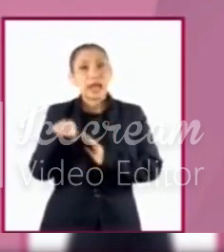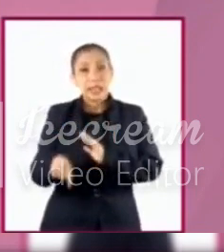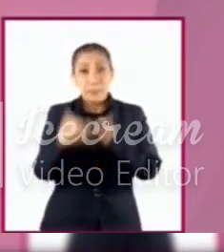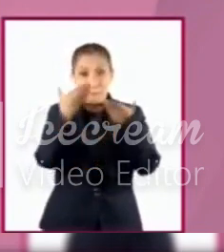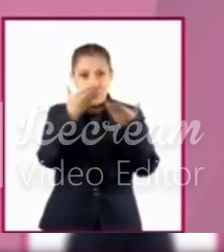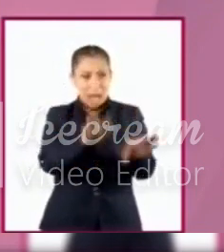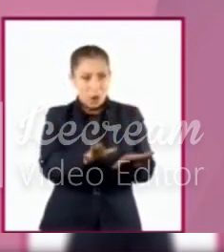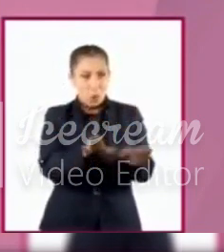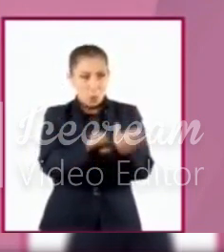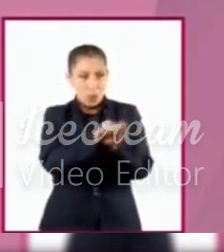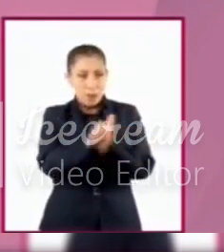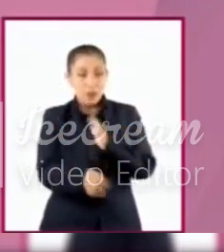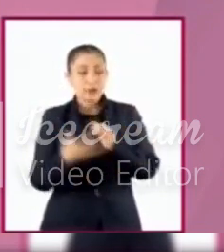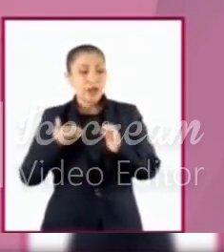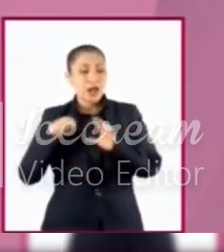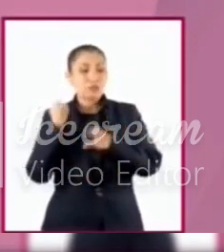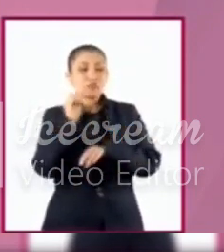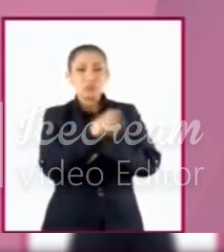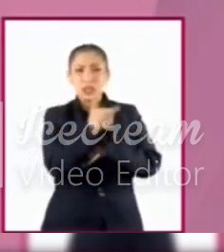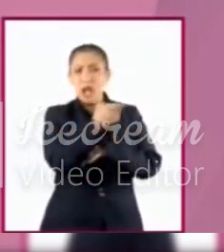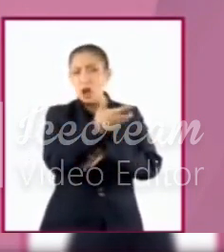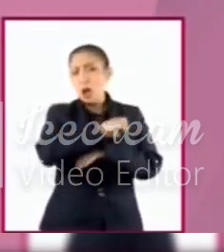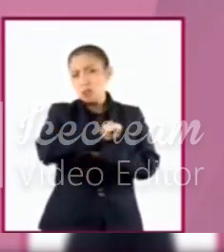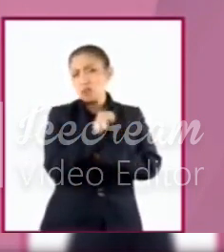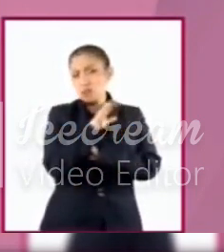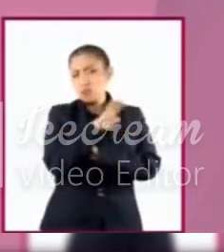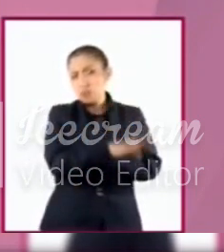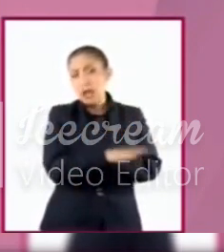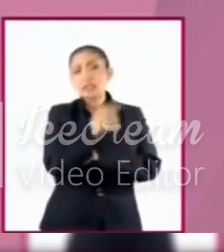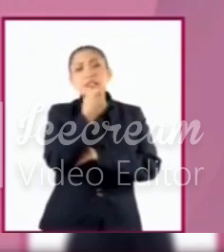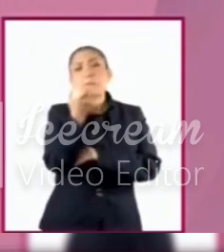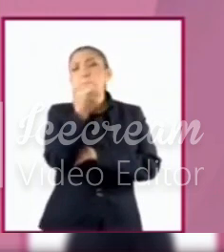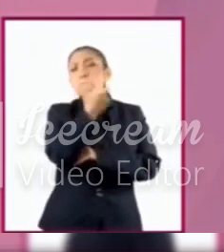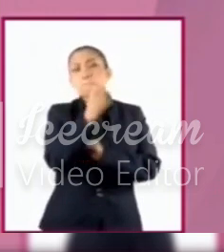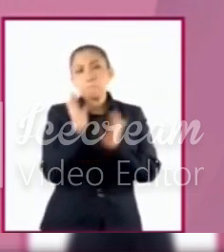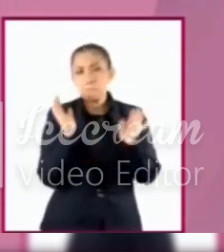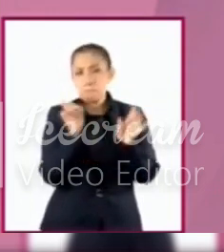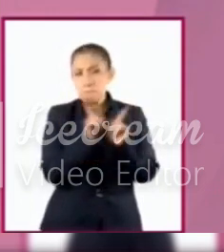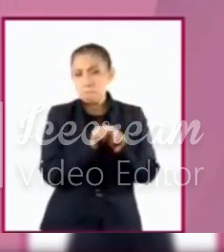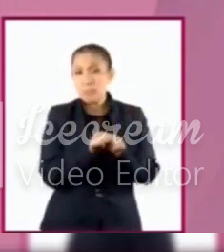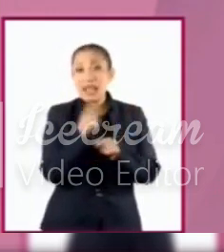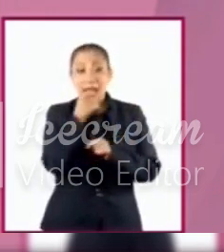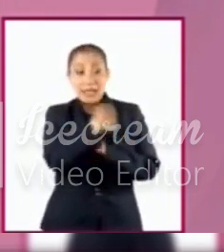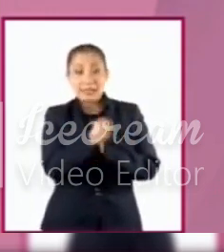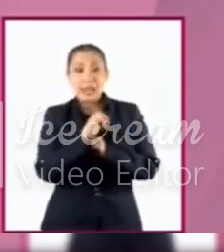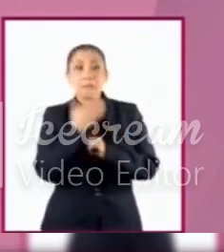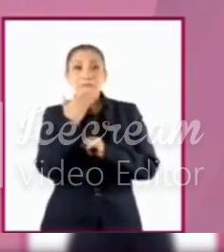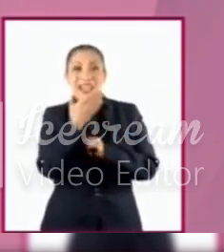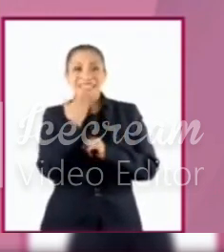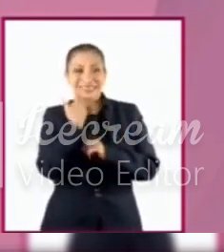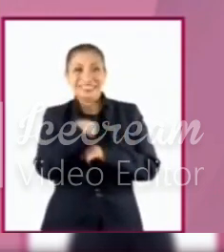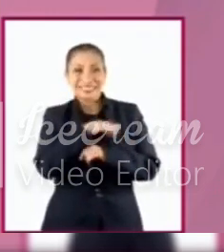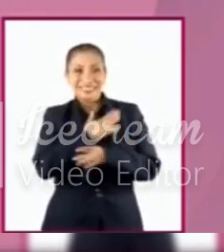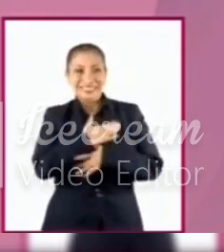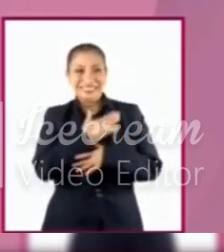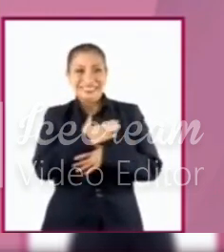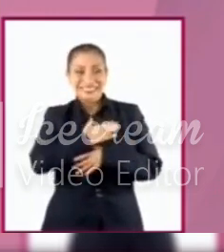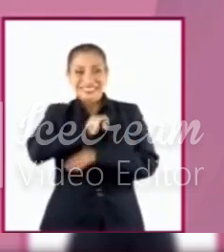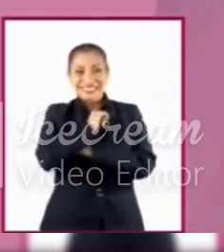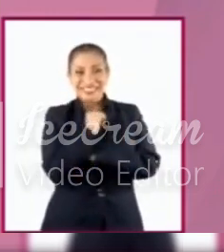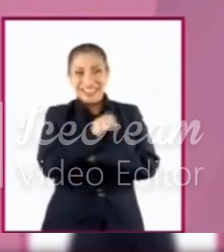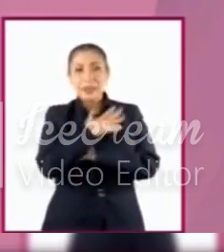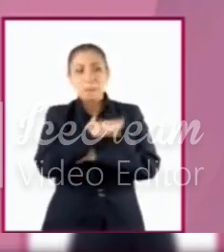cuenta bancaria podríamos tener dinero disponible, por ejemplo, 100 pesos. Ese sería un saldo a favor nuestro, es